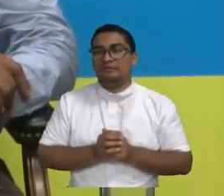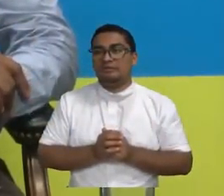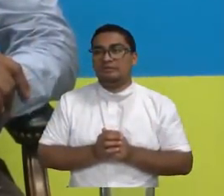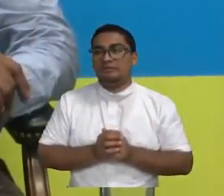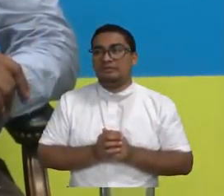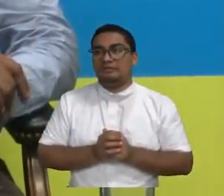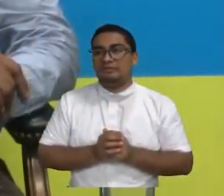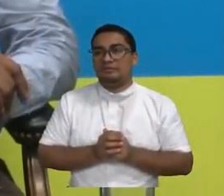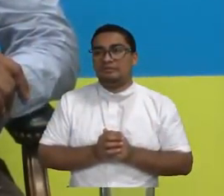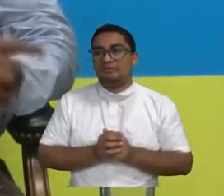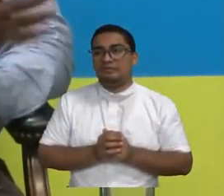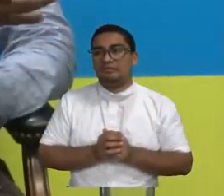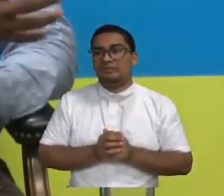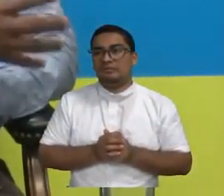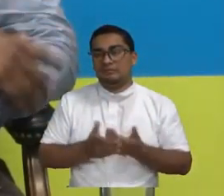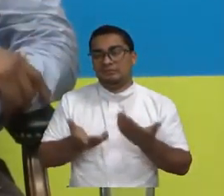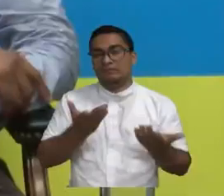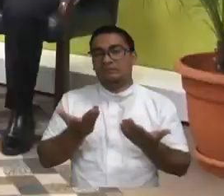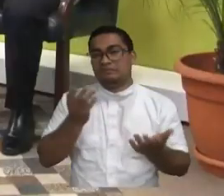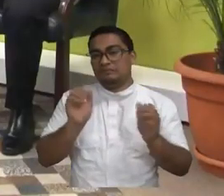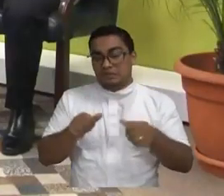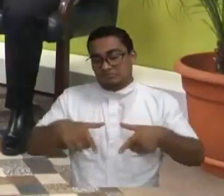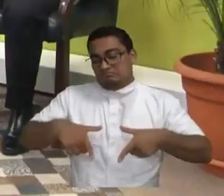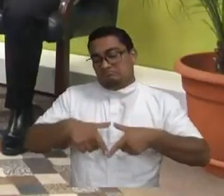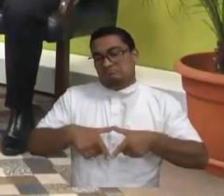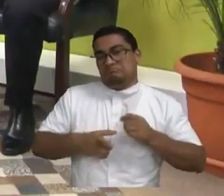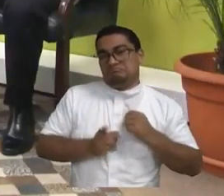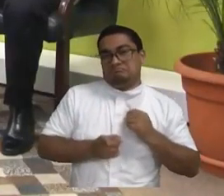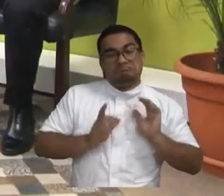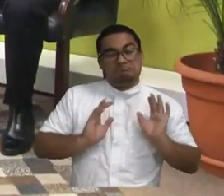ser también la región pública. Si no sí, tiene vello claro. Púbico, pues también.